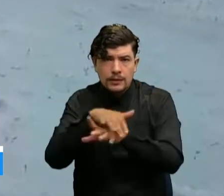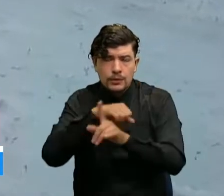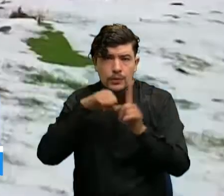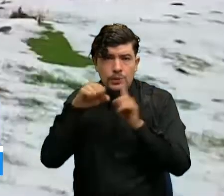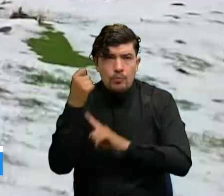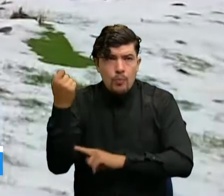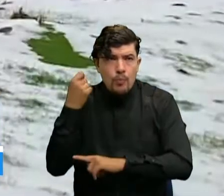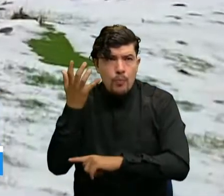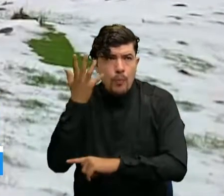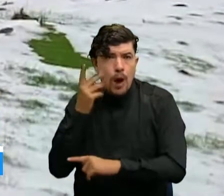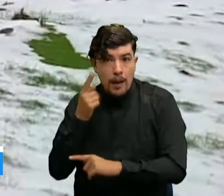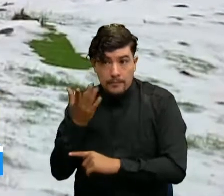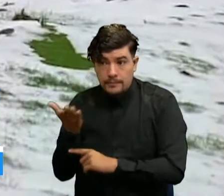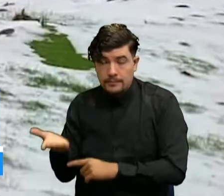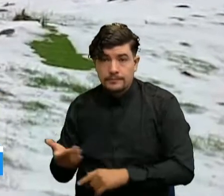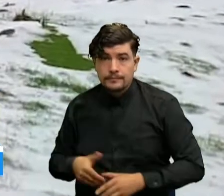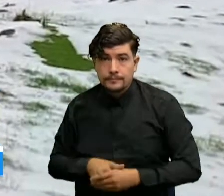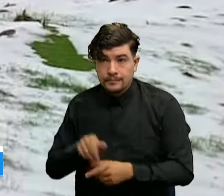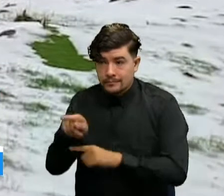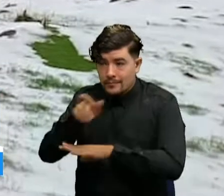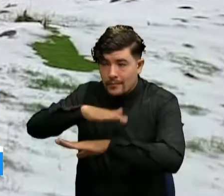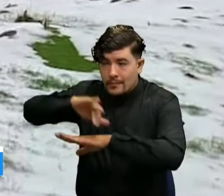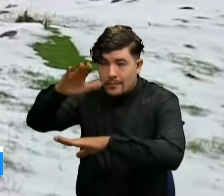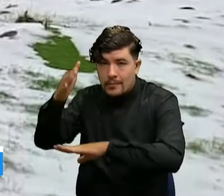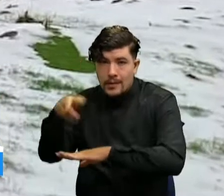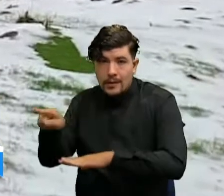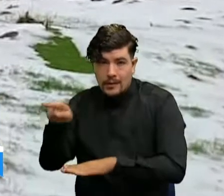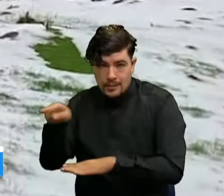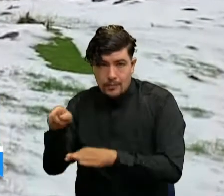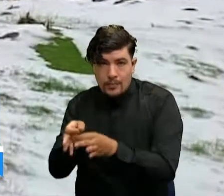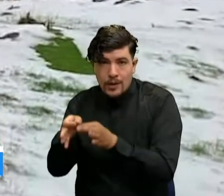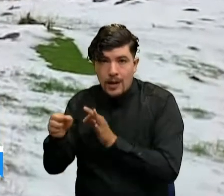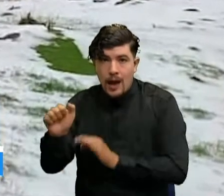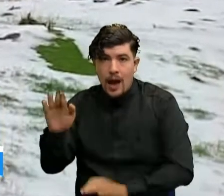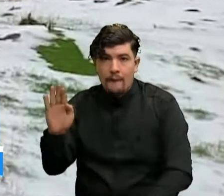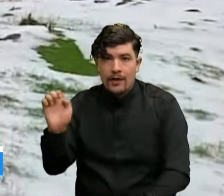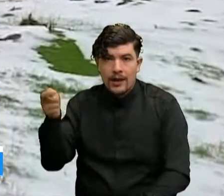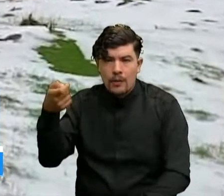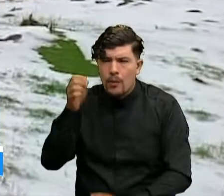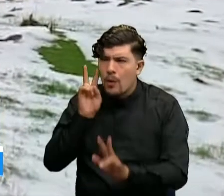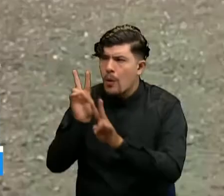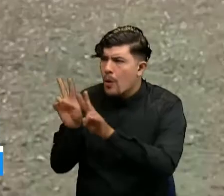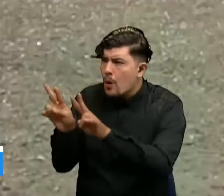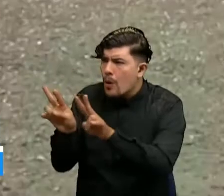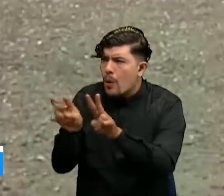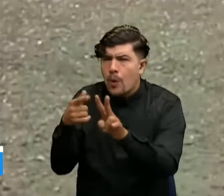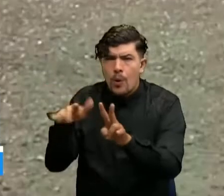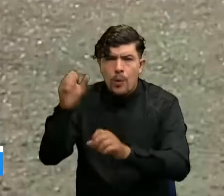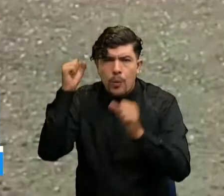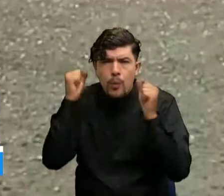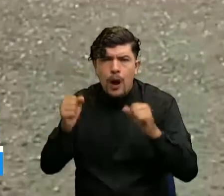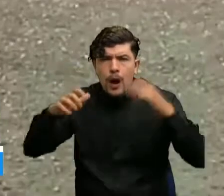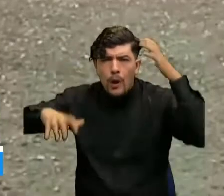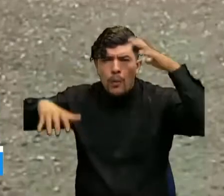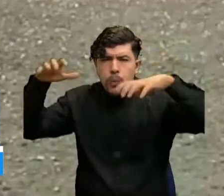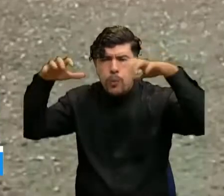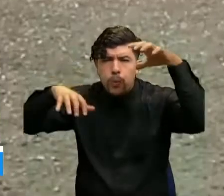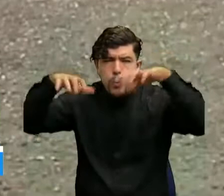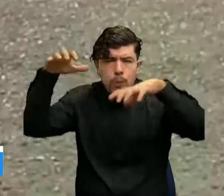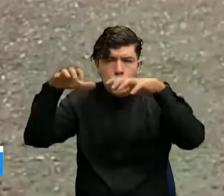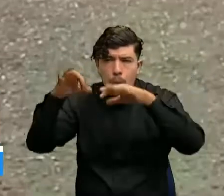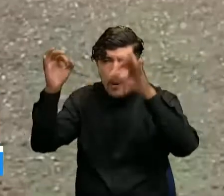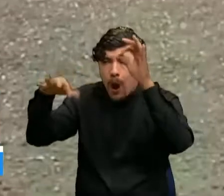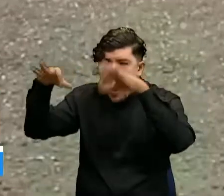últimos días, donde habitantes del Cerro de Jurisdicciones en Ábrego han disfrutado del paisaje que ha dejado las fuertes lluvias acompañadas